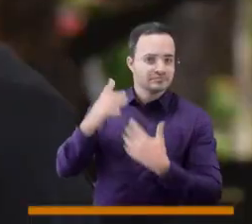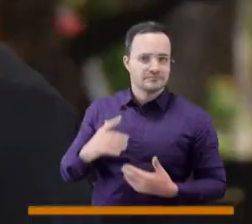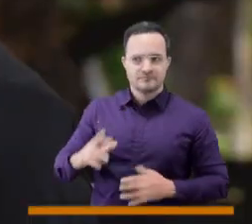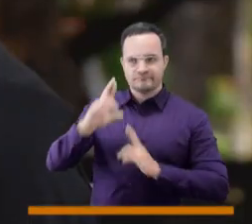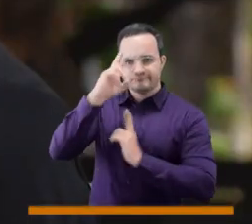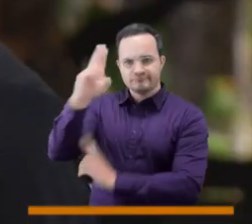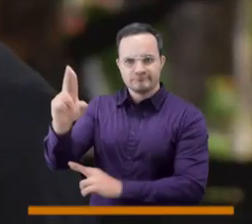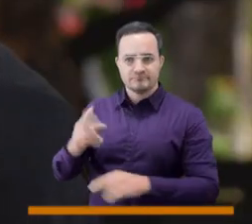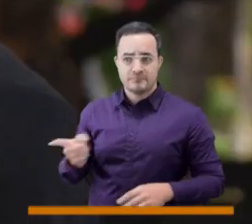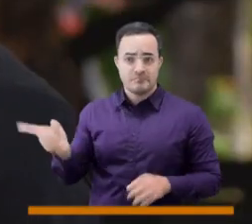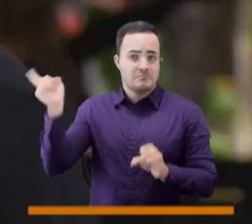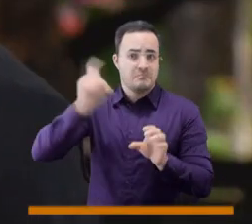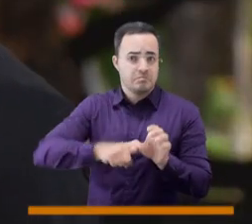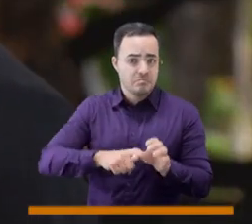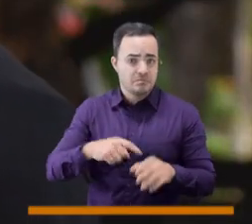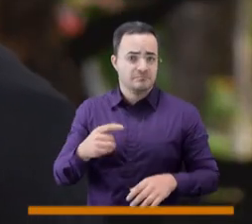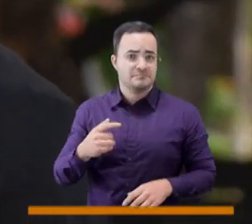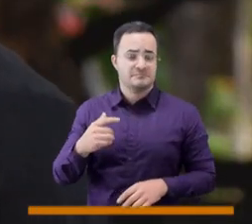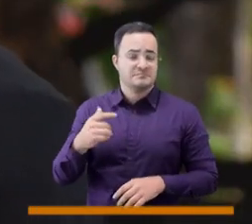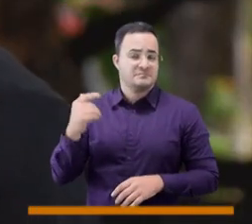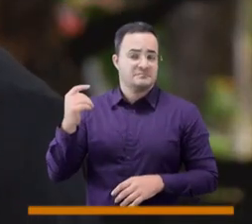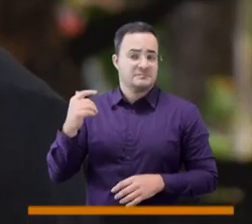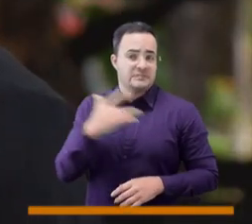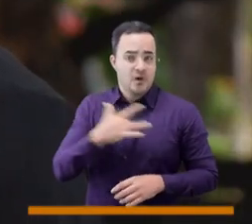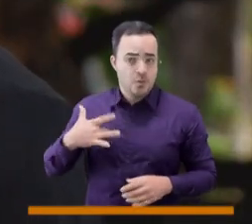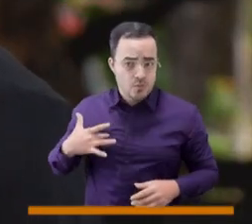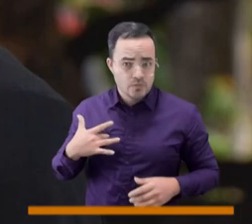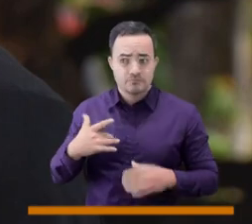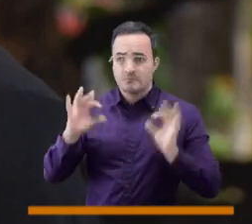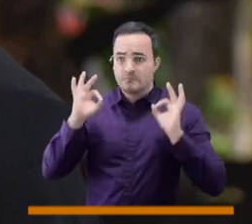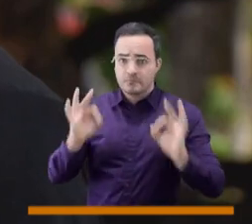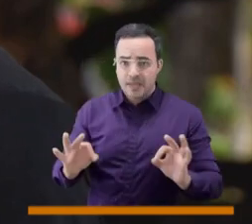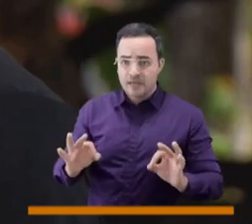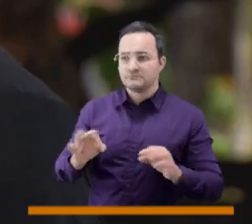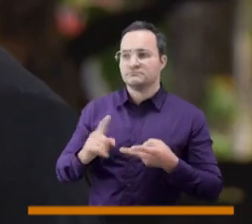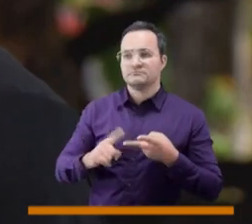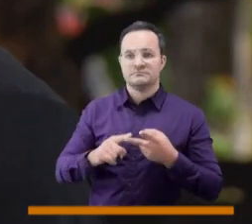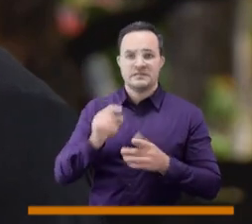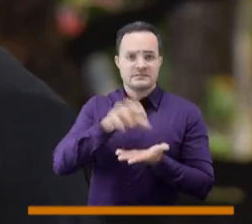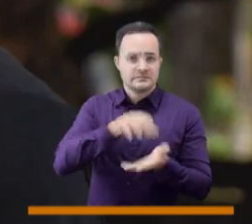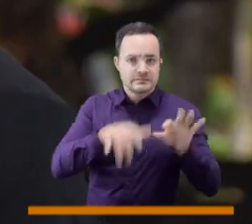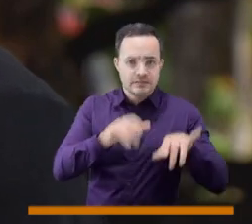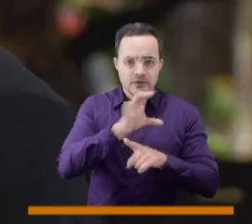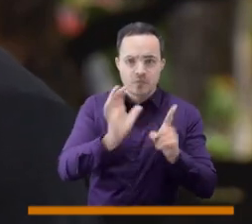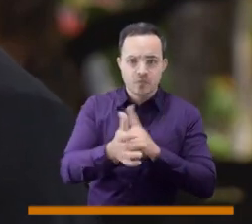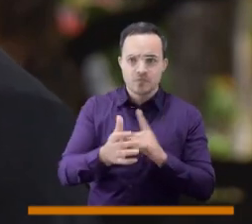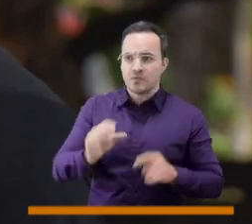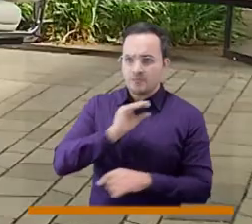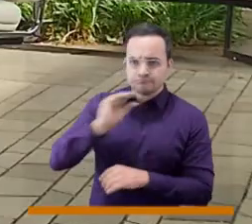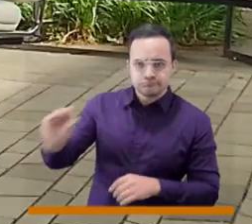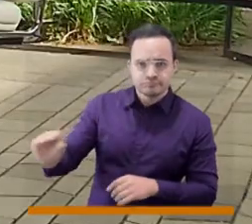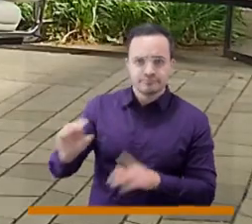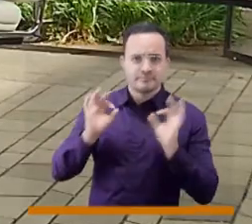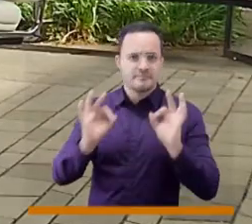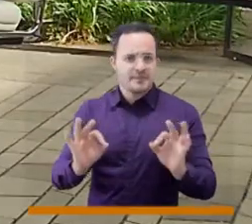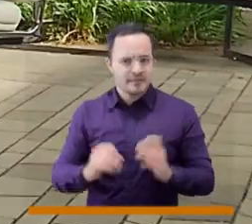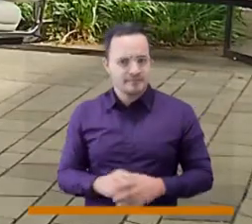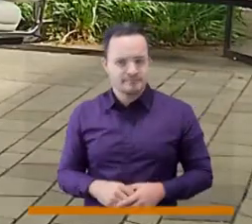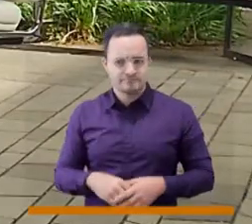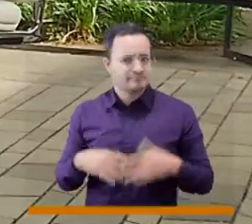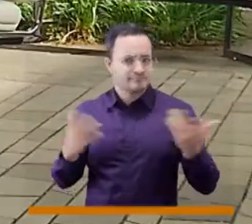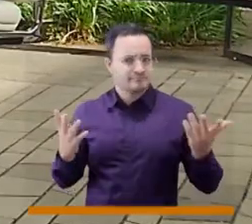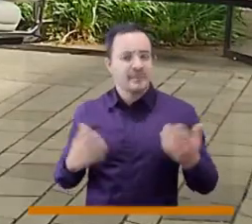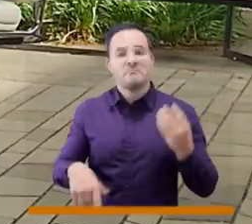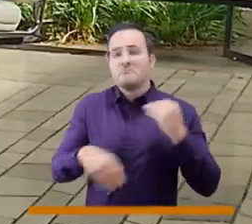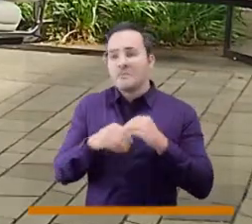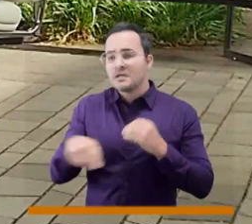los valoran, cómo los resaltan, y tienen seguridad social, tienen apoyos por la Secretaría de Cultura, un ingreso y